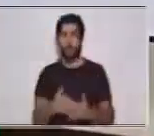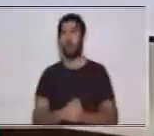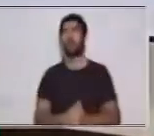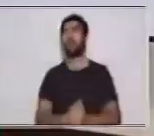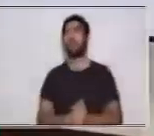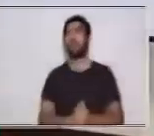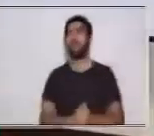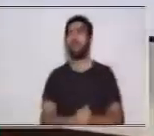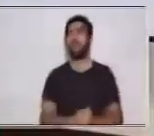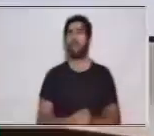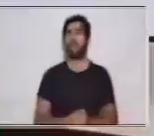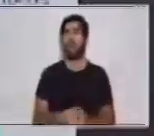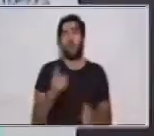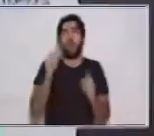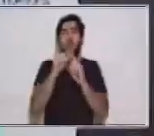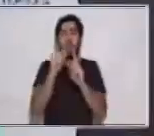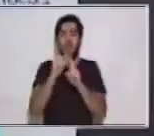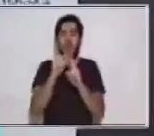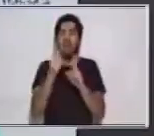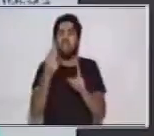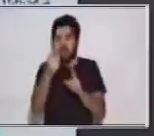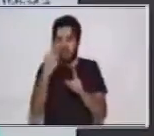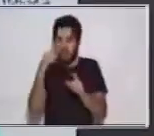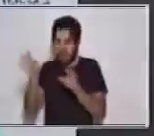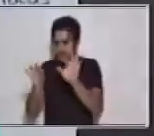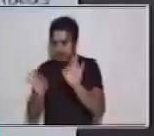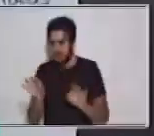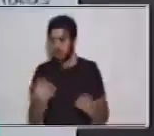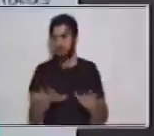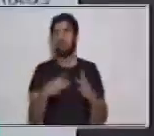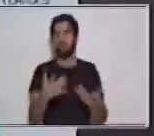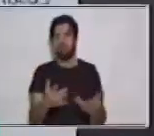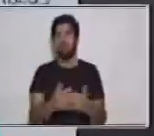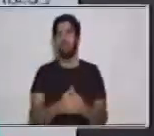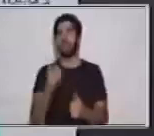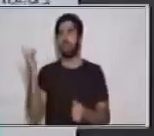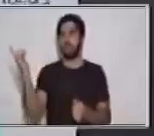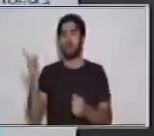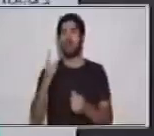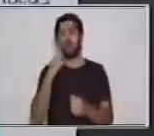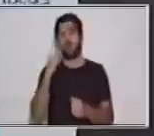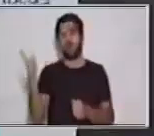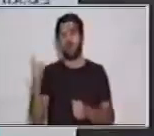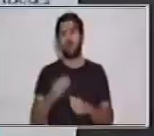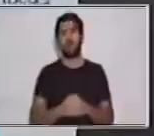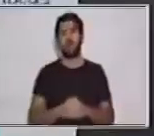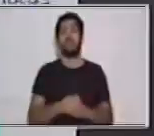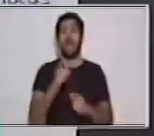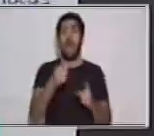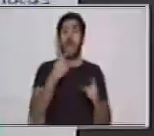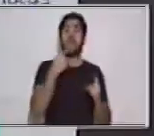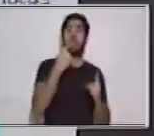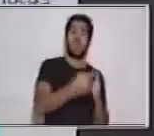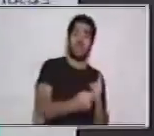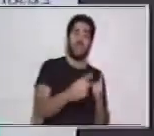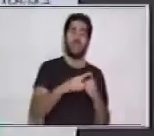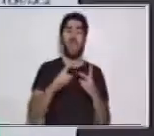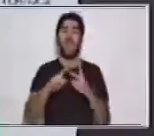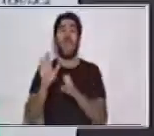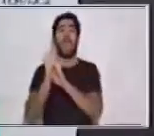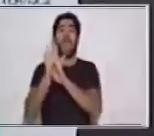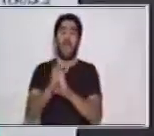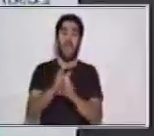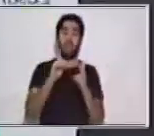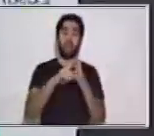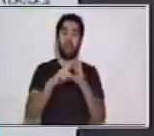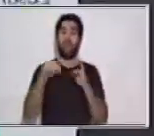texto. Las palabras o el grupo de palabras que encontramos en este tipo de conectores es decir, por ejemplo,